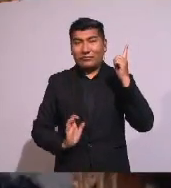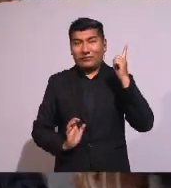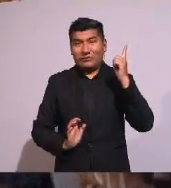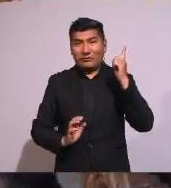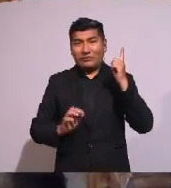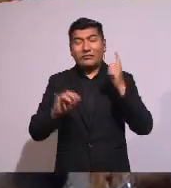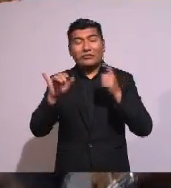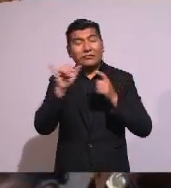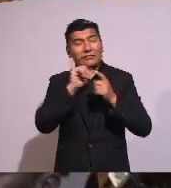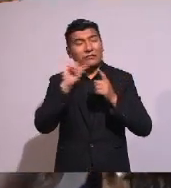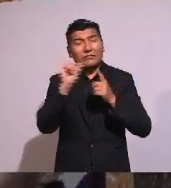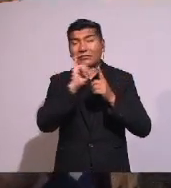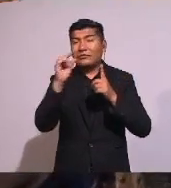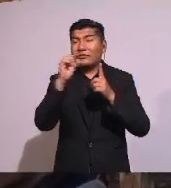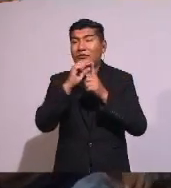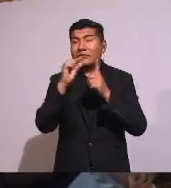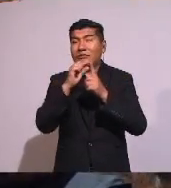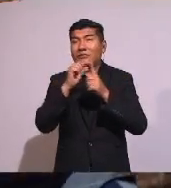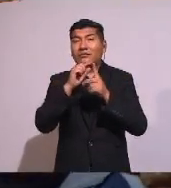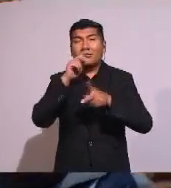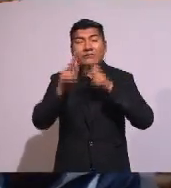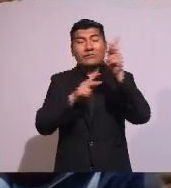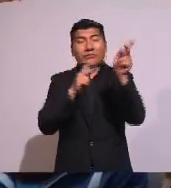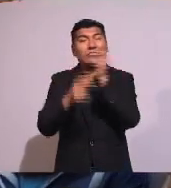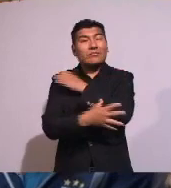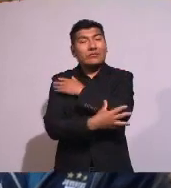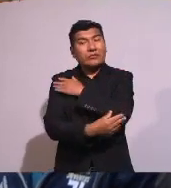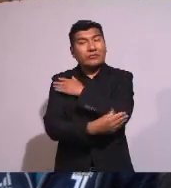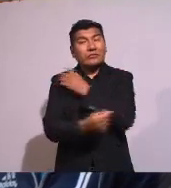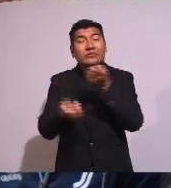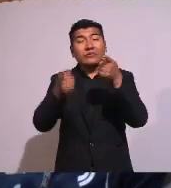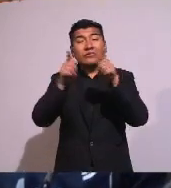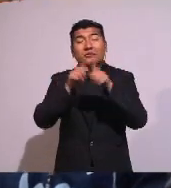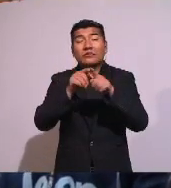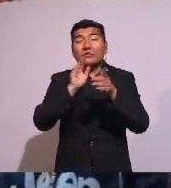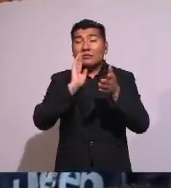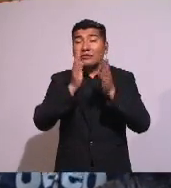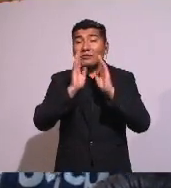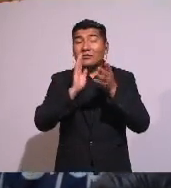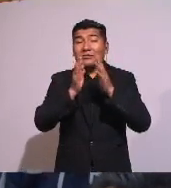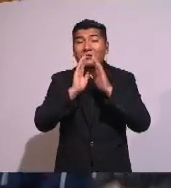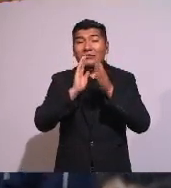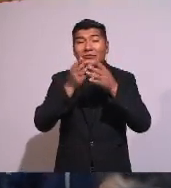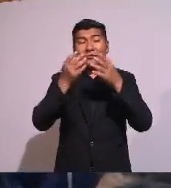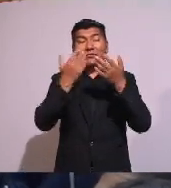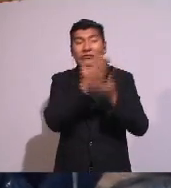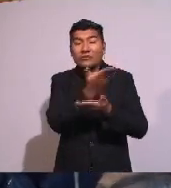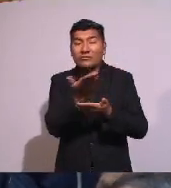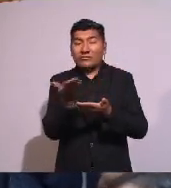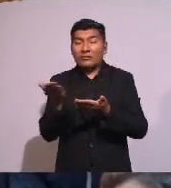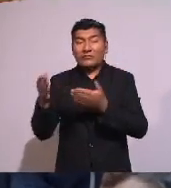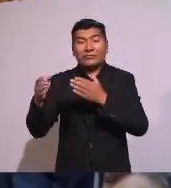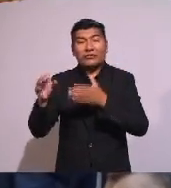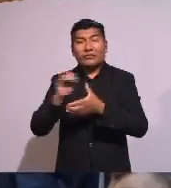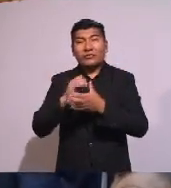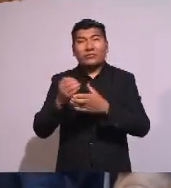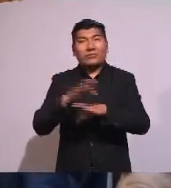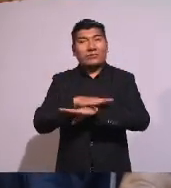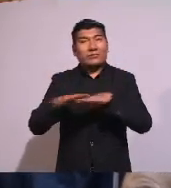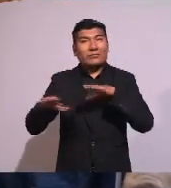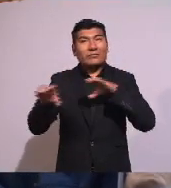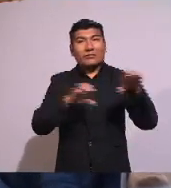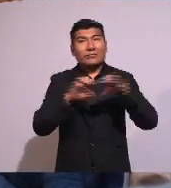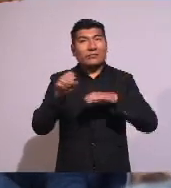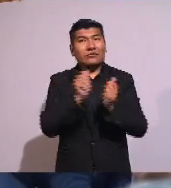Dijo las mismas palabras de los pobres, lo dijo cuando, hablando de lo que se ha hecho o no se ha hecho por